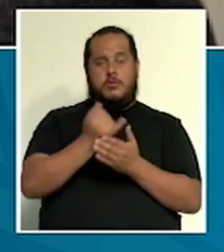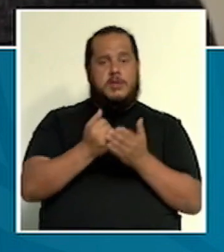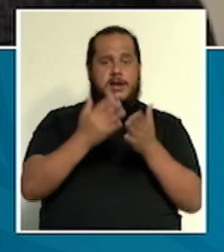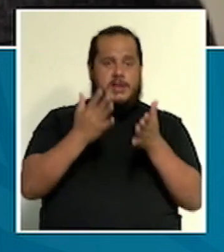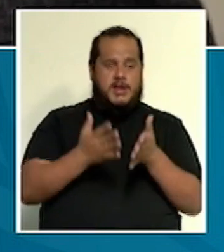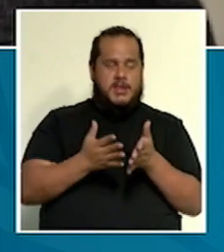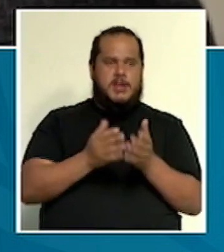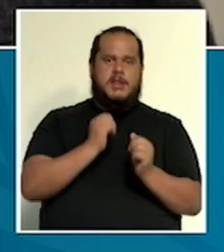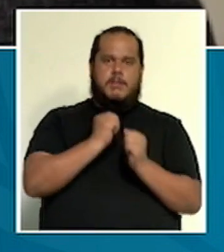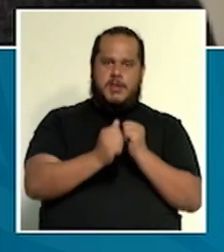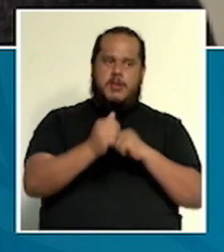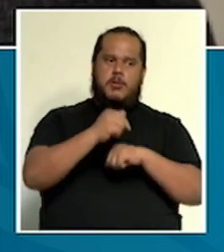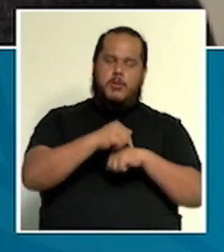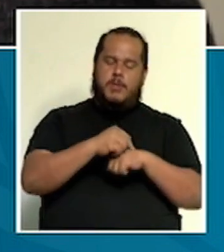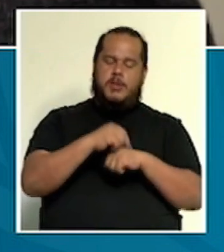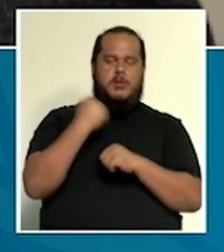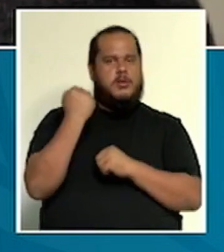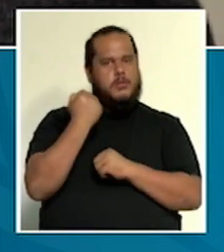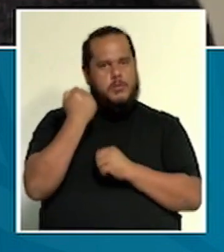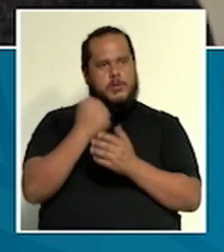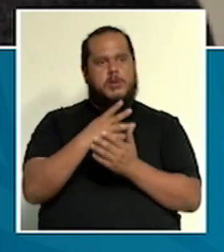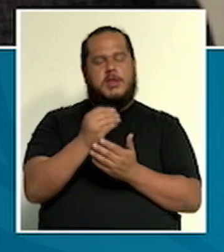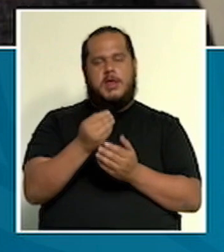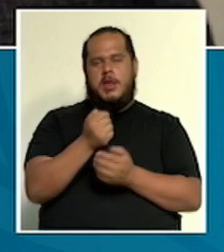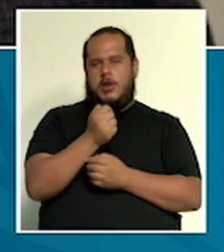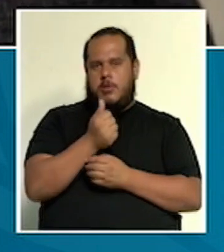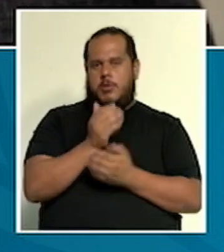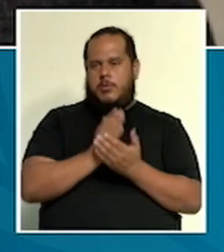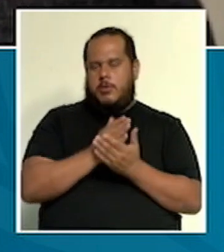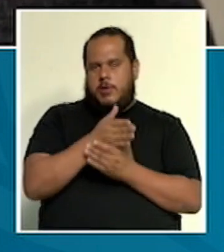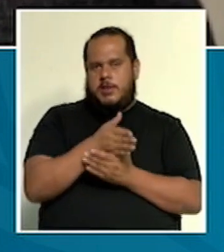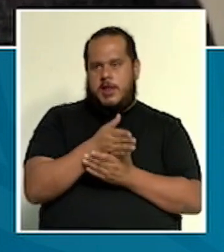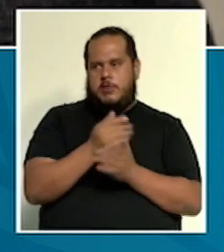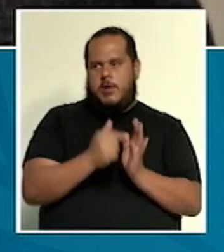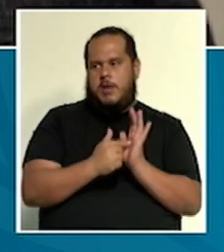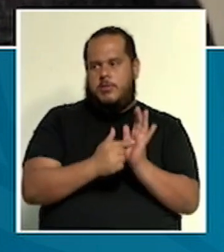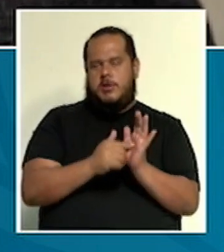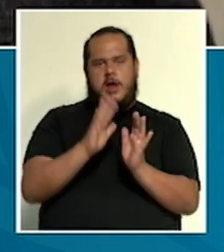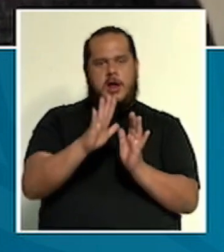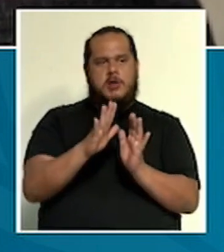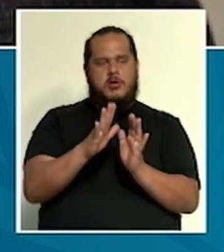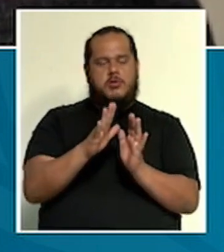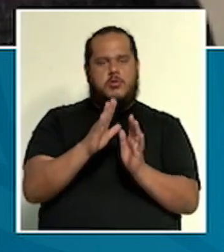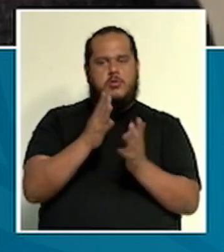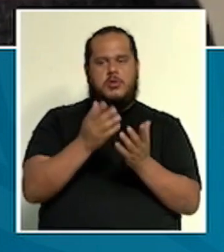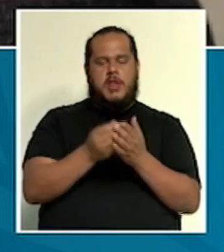están pasando momentos muy duros y con muy poco acceso a mostrar sus creaciones.